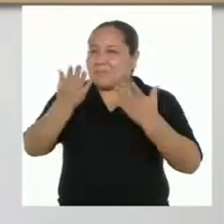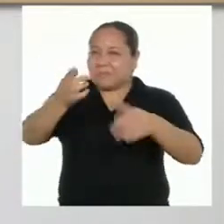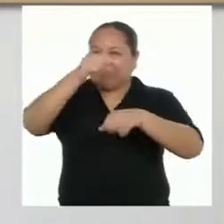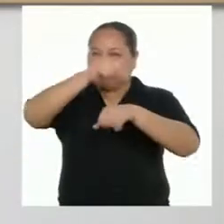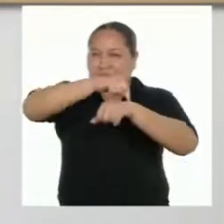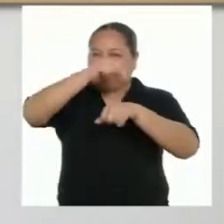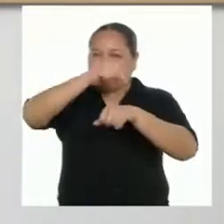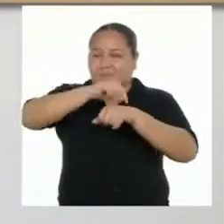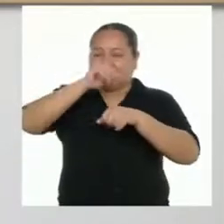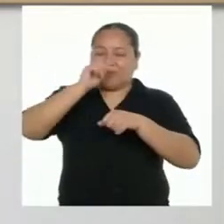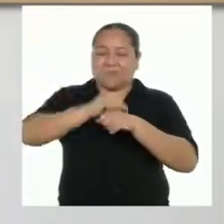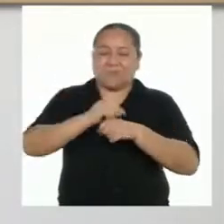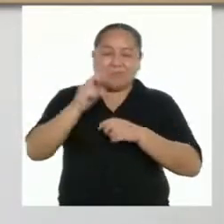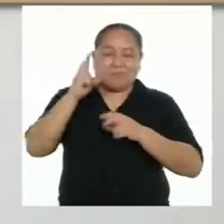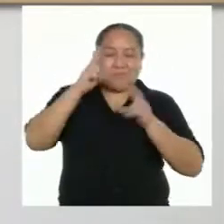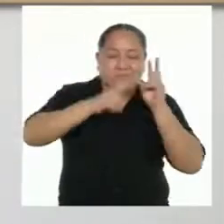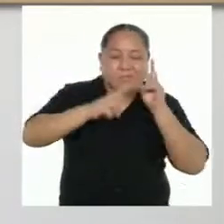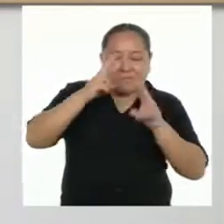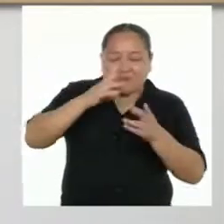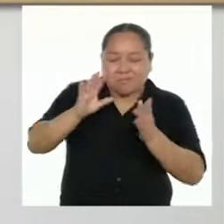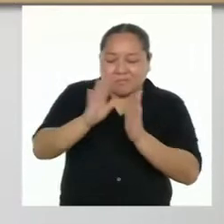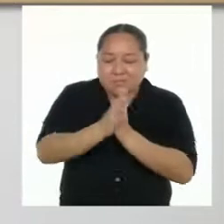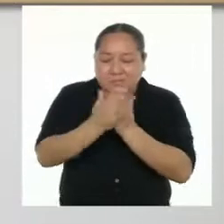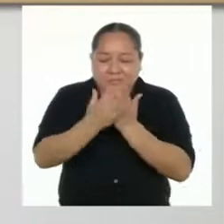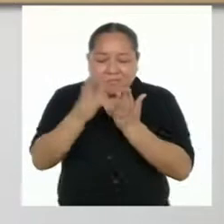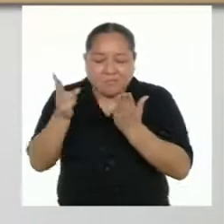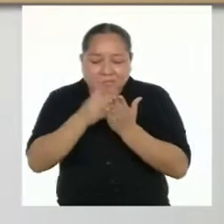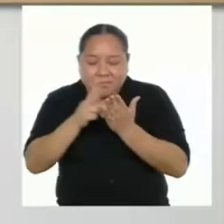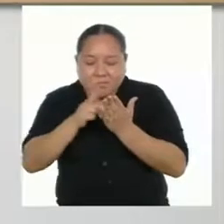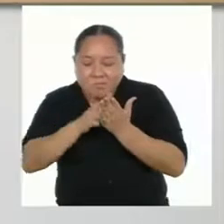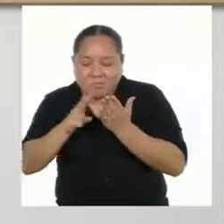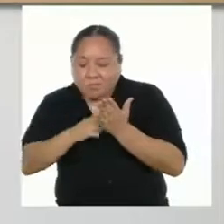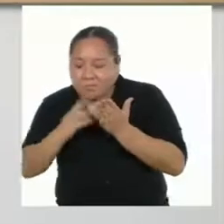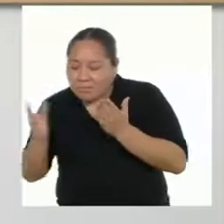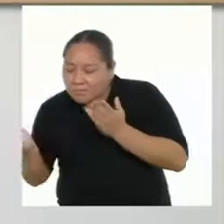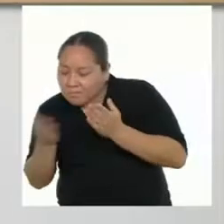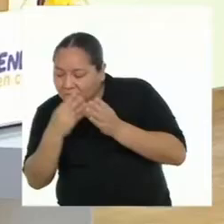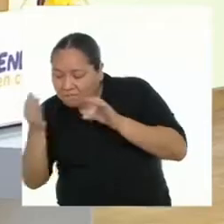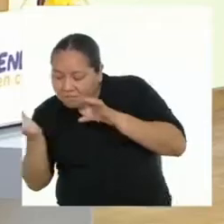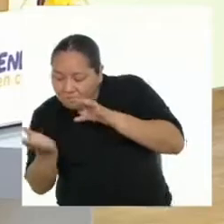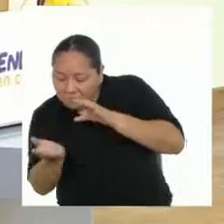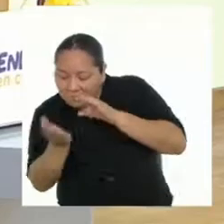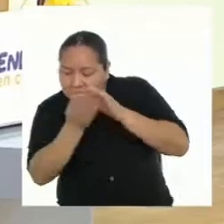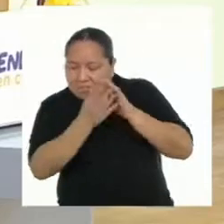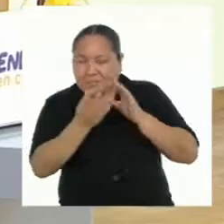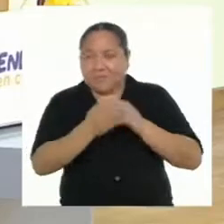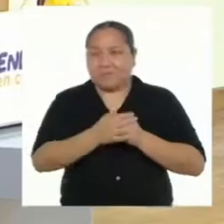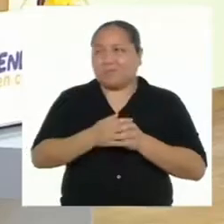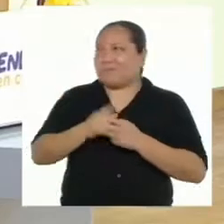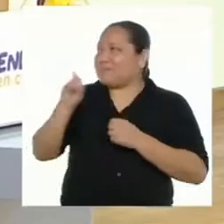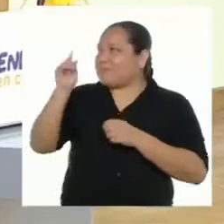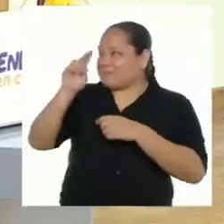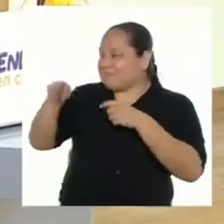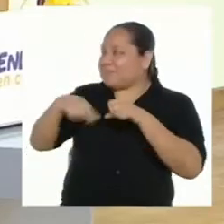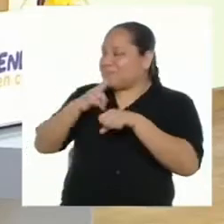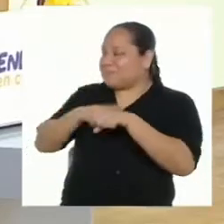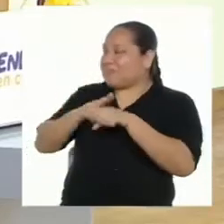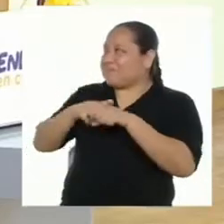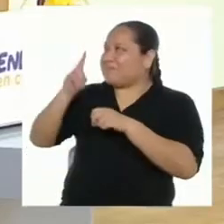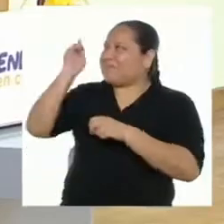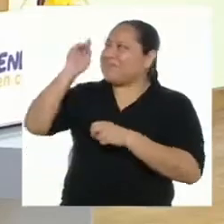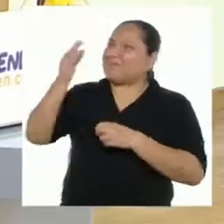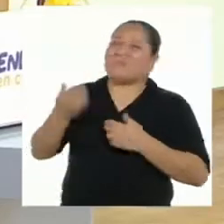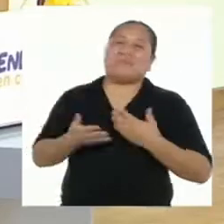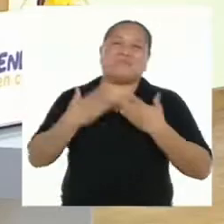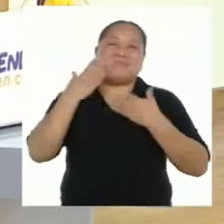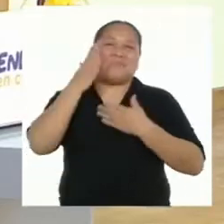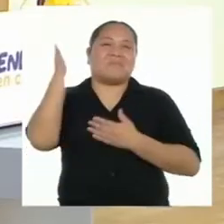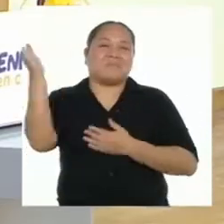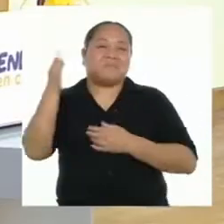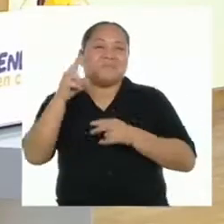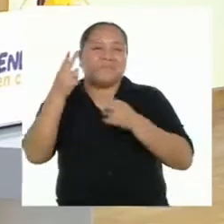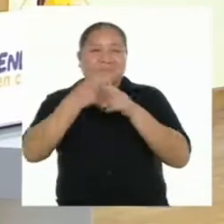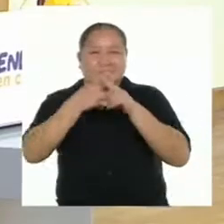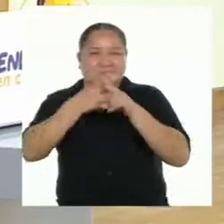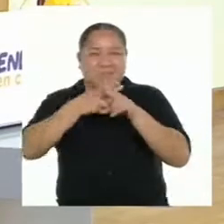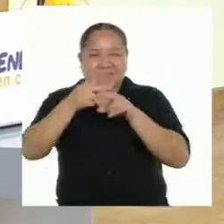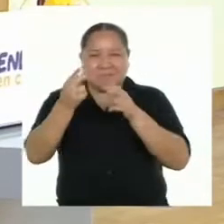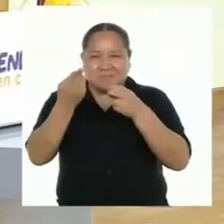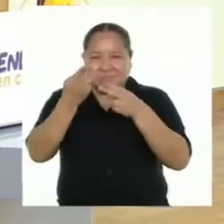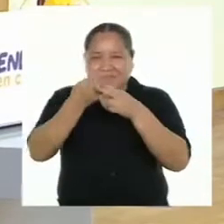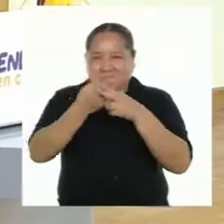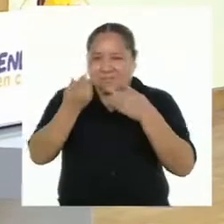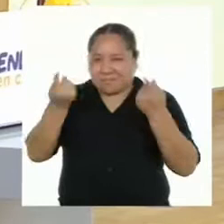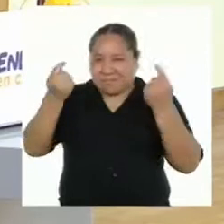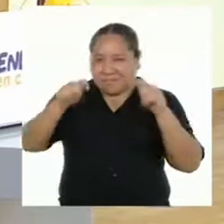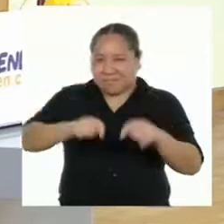un pequeño tiempo para que puedan revisarlo en sus apuntes, si es que gustan. No hay problema, profesor. Damos una pequeña pausa para que